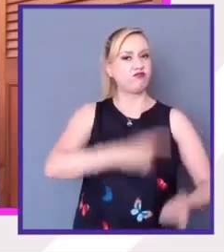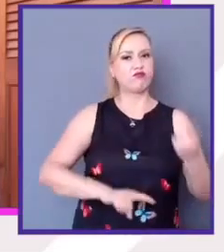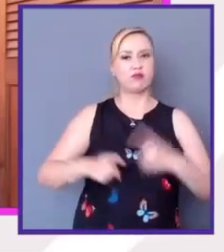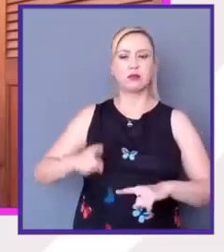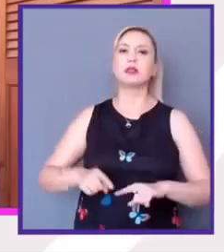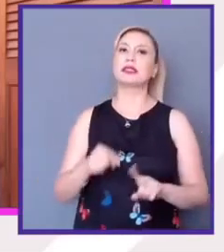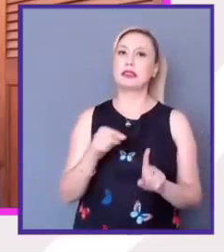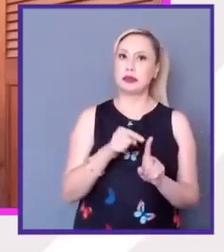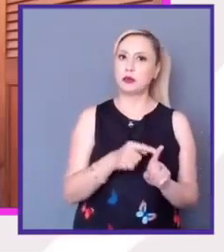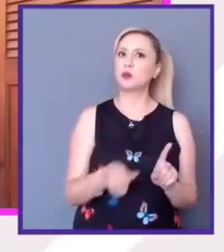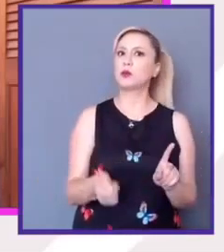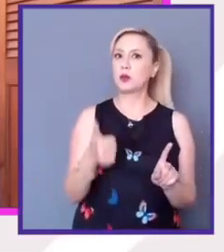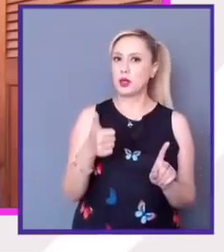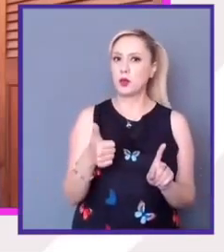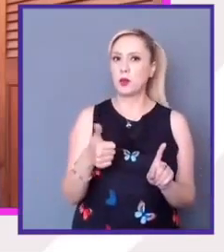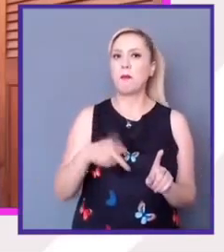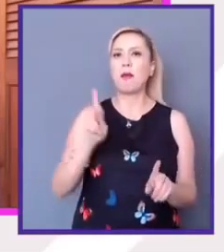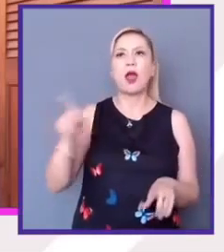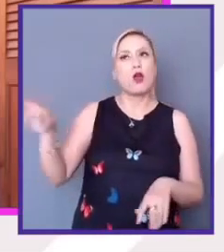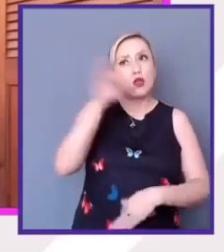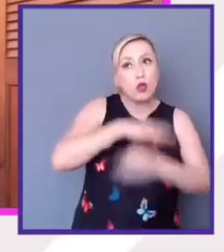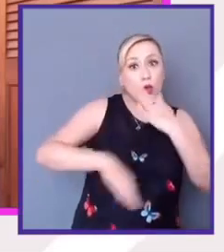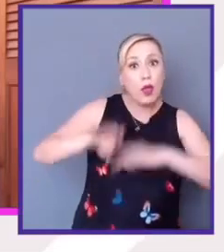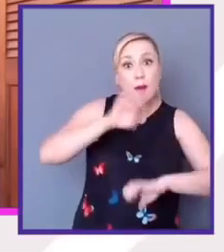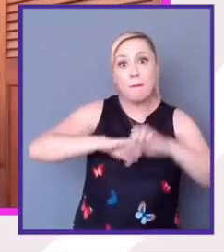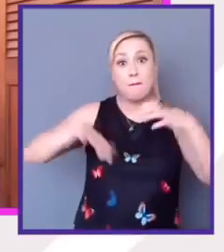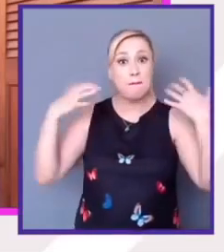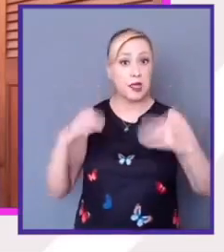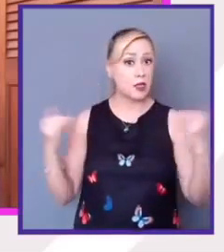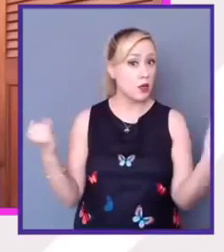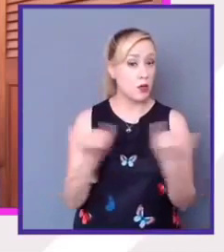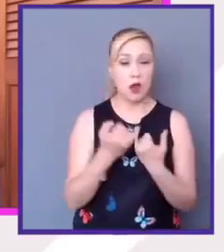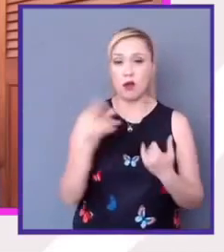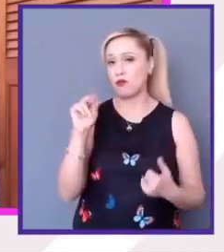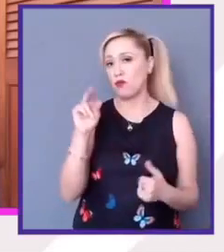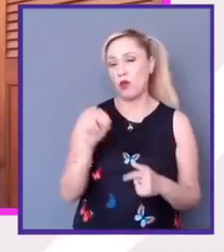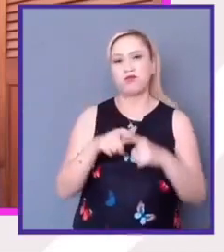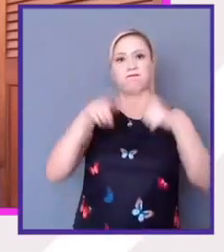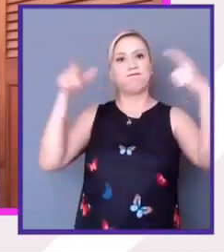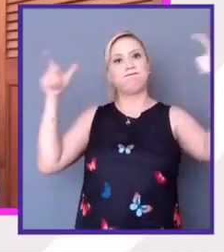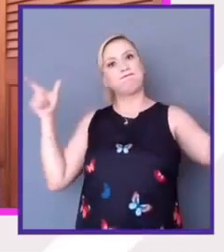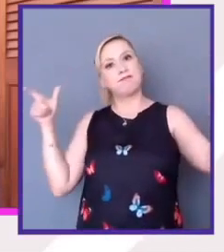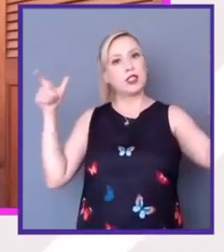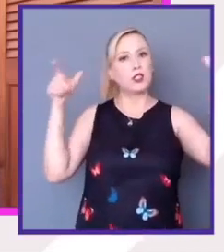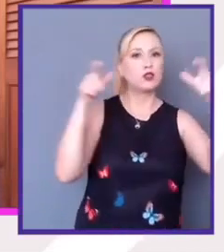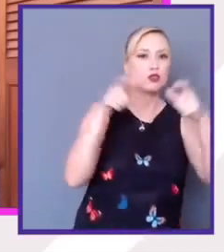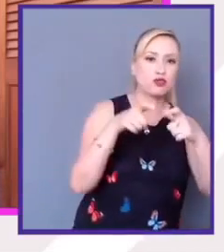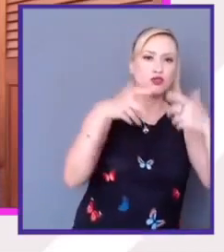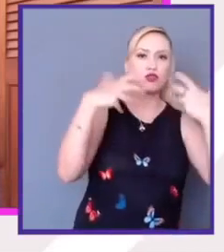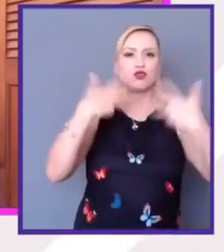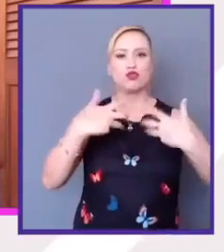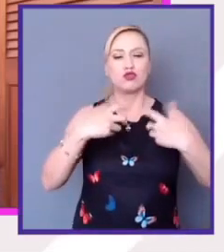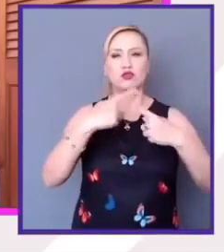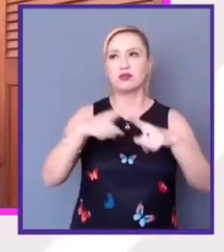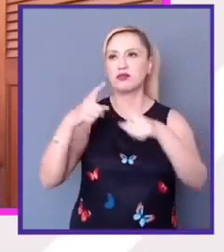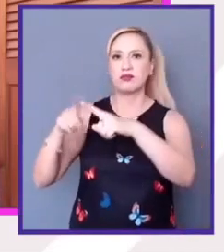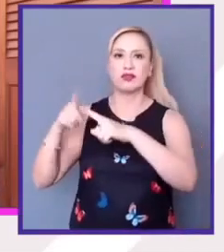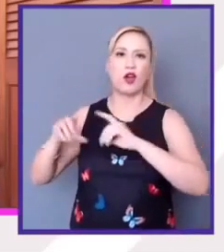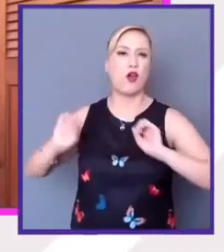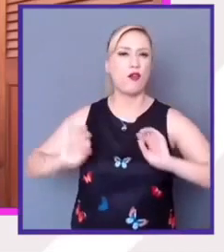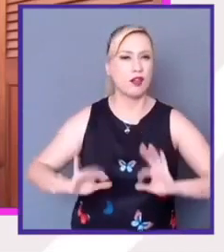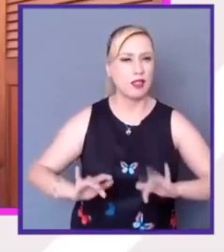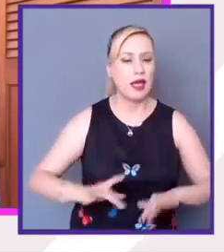entendiéndose que no todas las empresas son iguales, ni de todos los sectores, tamaños e industrias, entonces se tienen que realizar justo estas